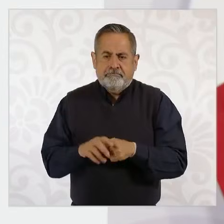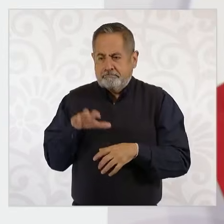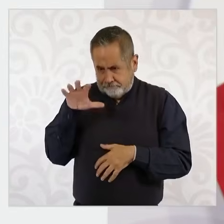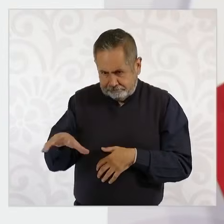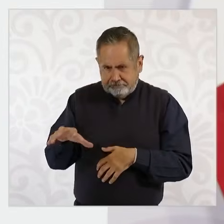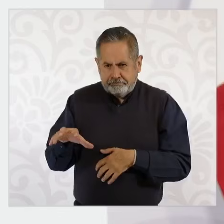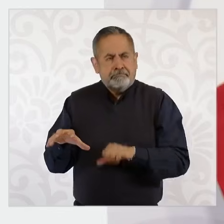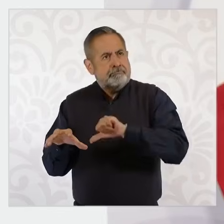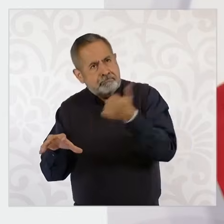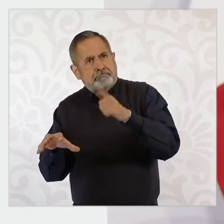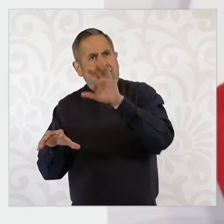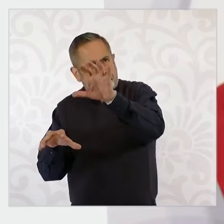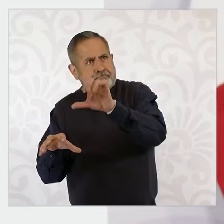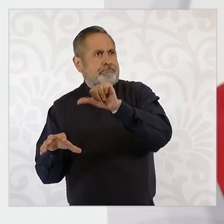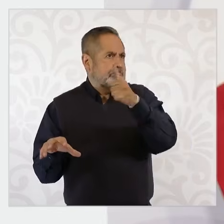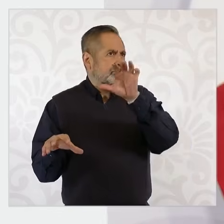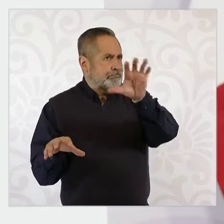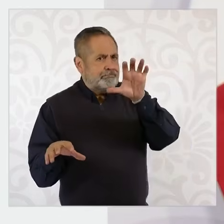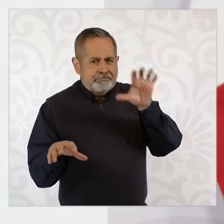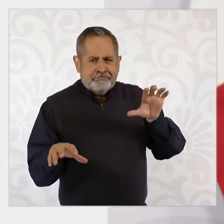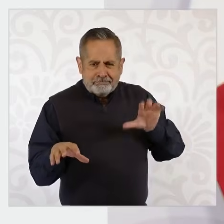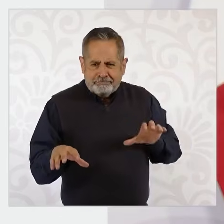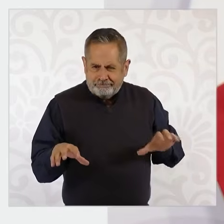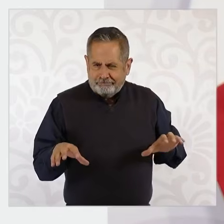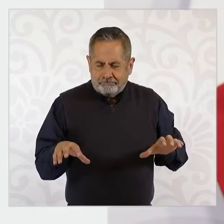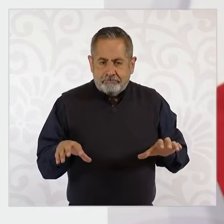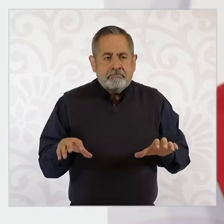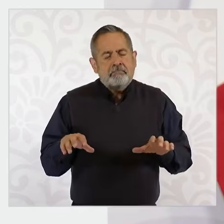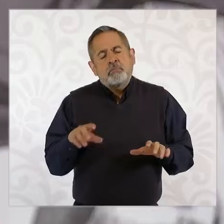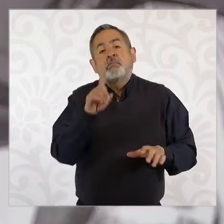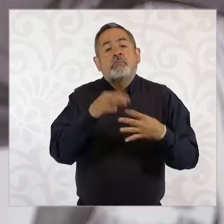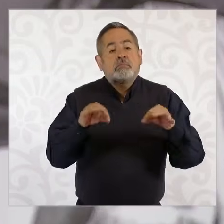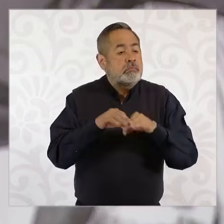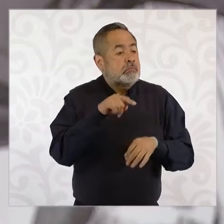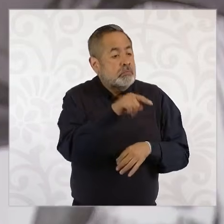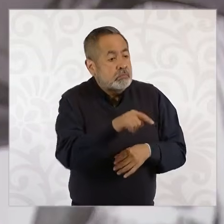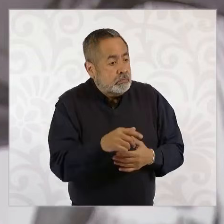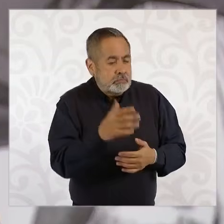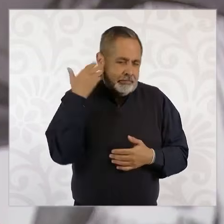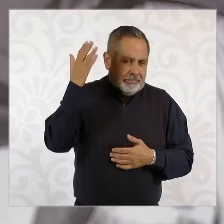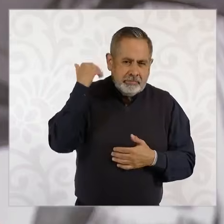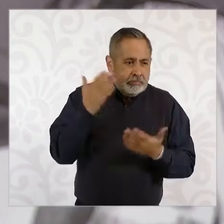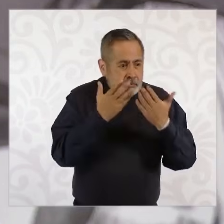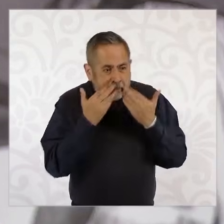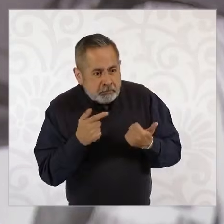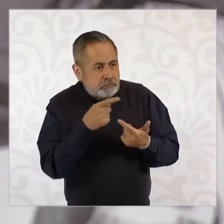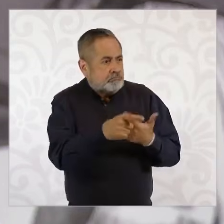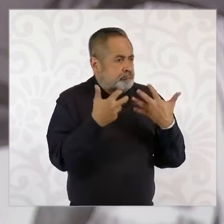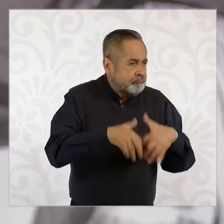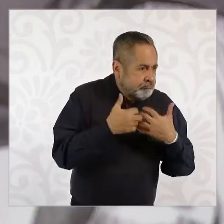país, particularmente aquellas regiones donde históricamente no ha habido manufactura o hay poca inversión